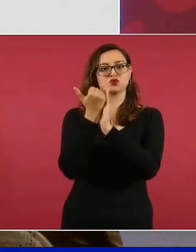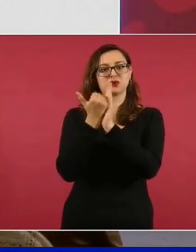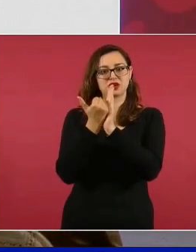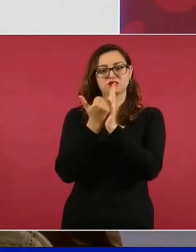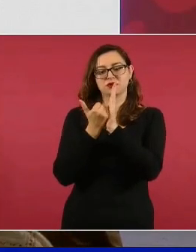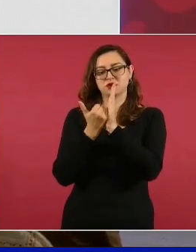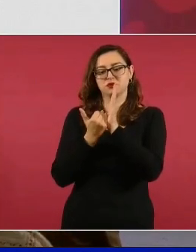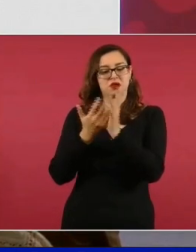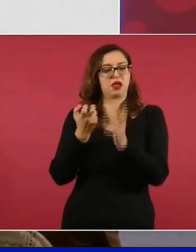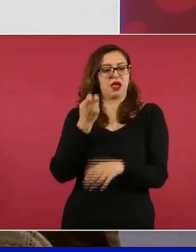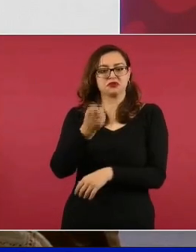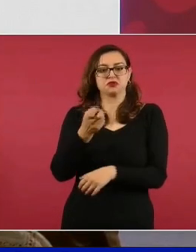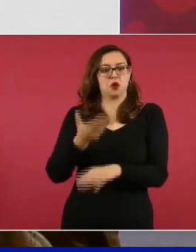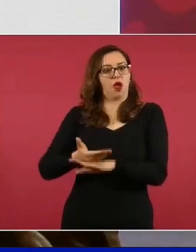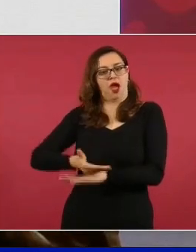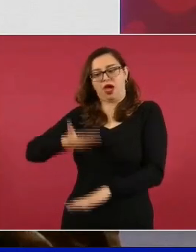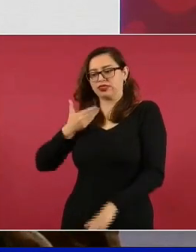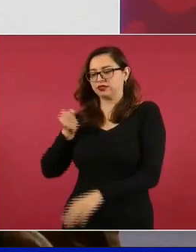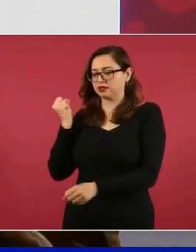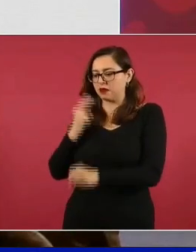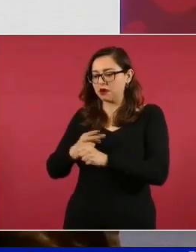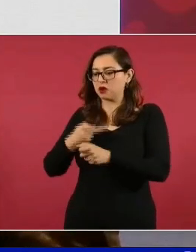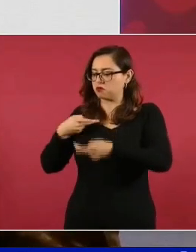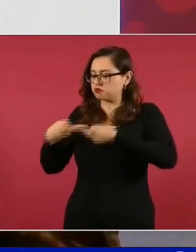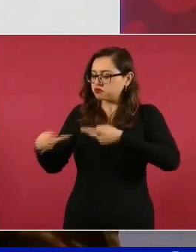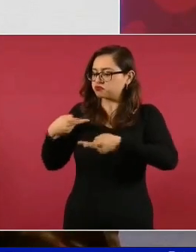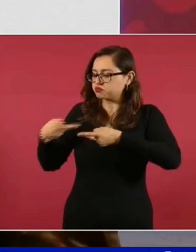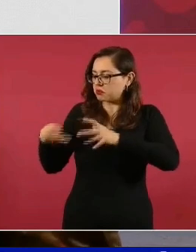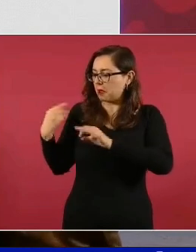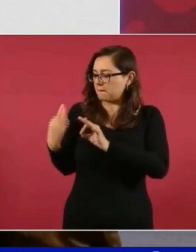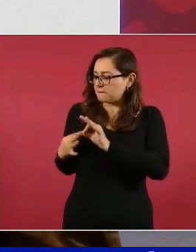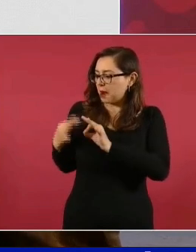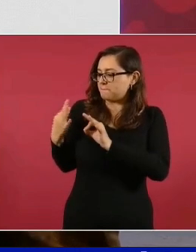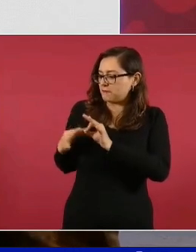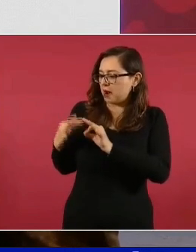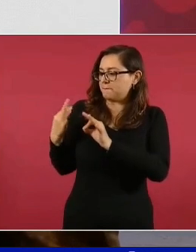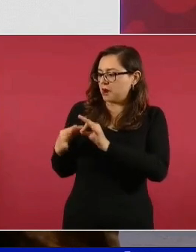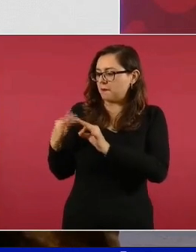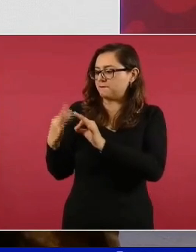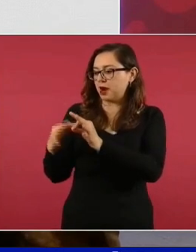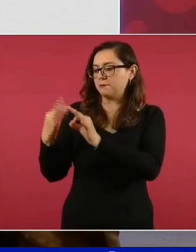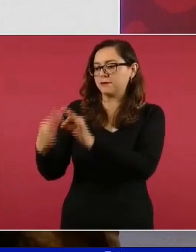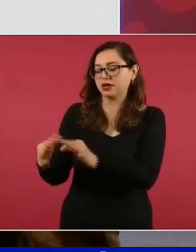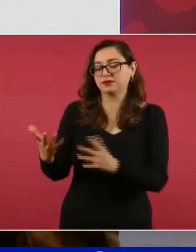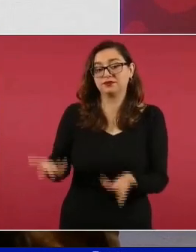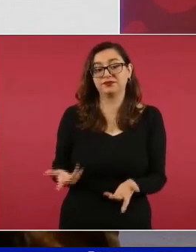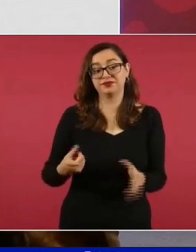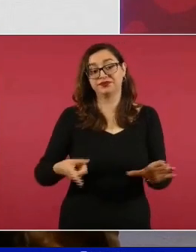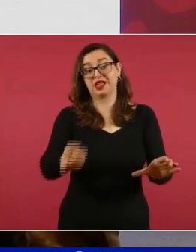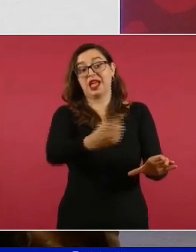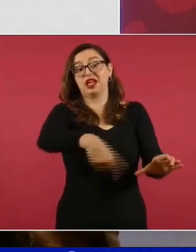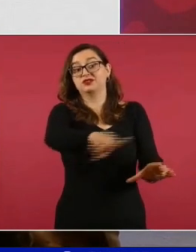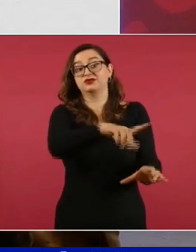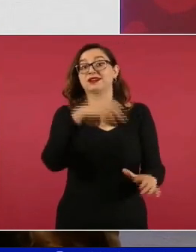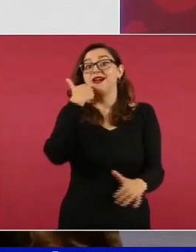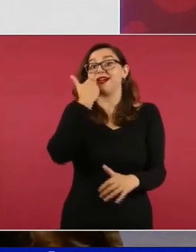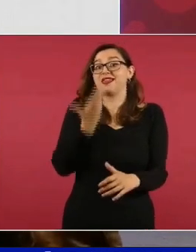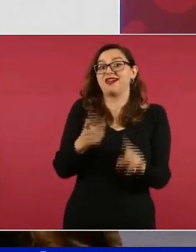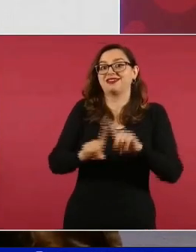extranjero. O sea, todo lo opuesto a lo que se venía